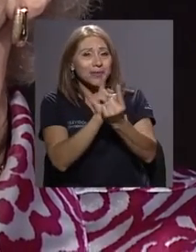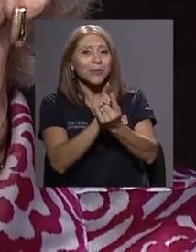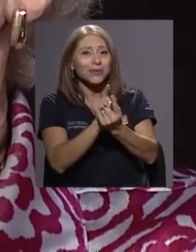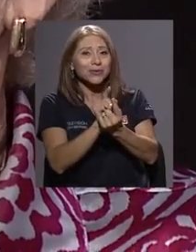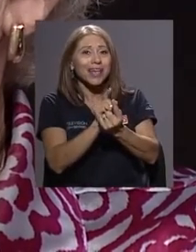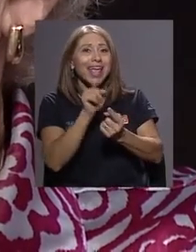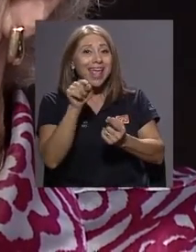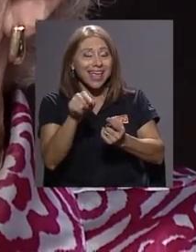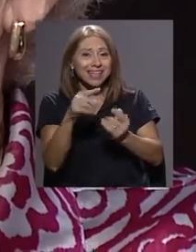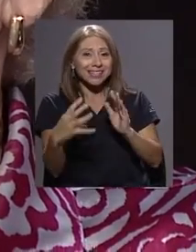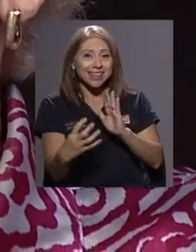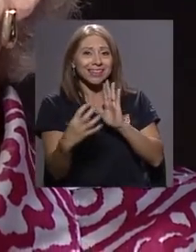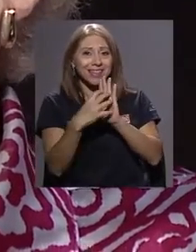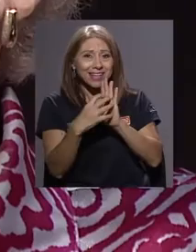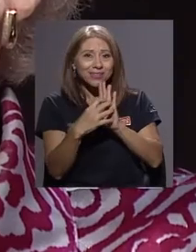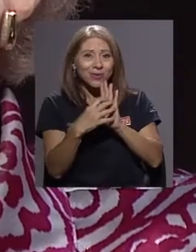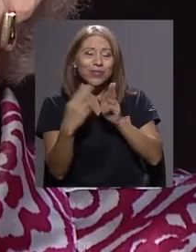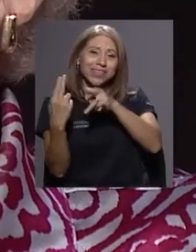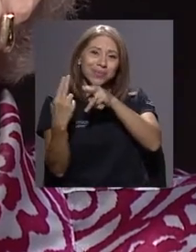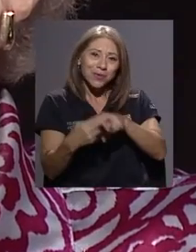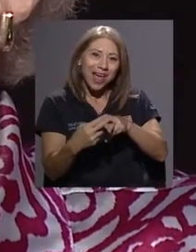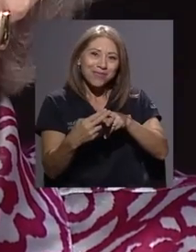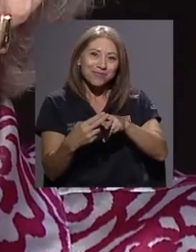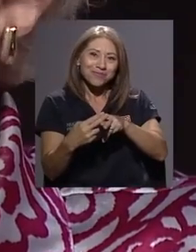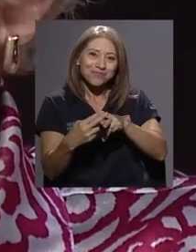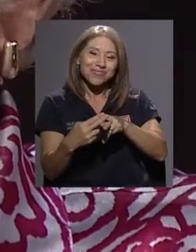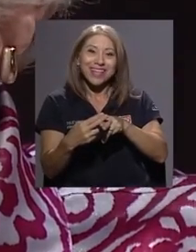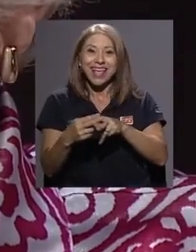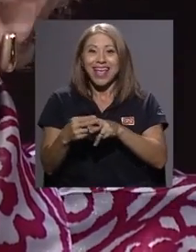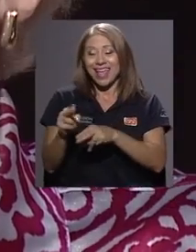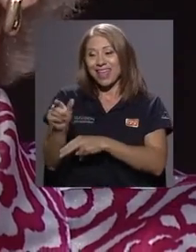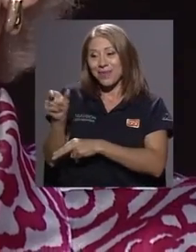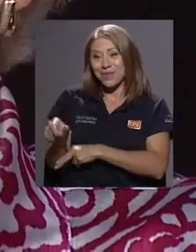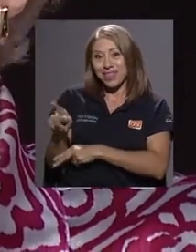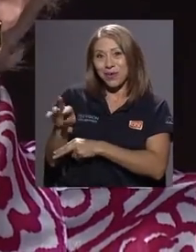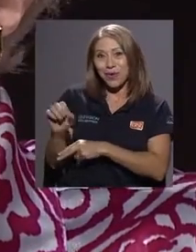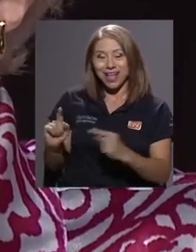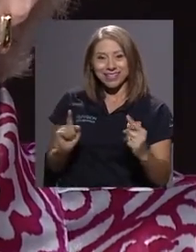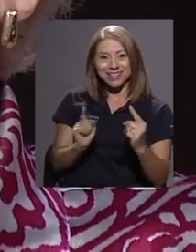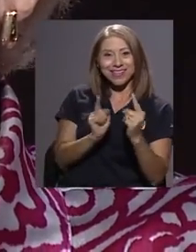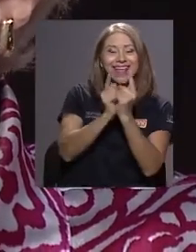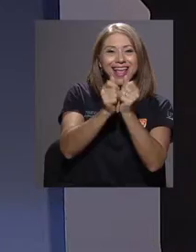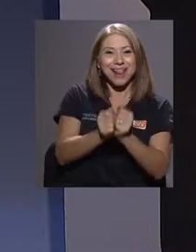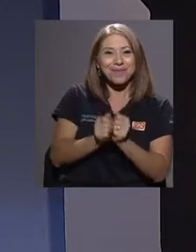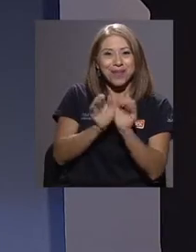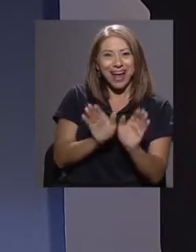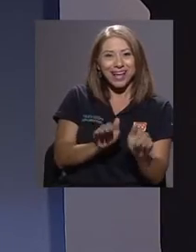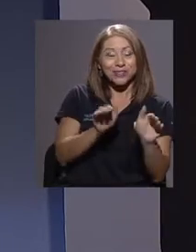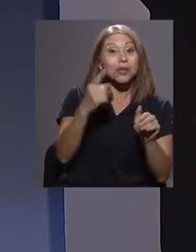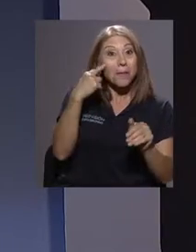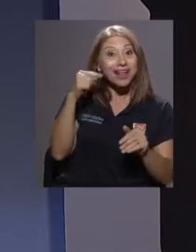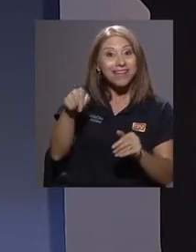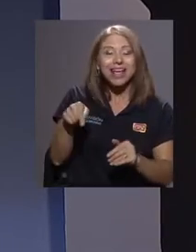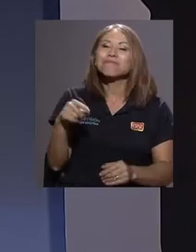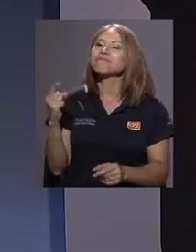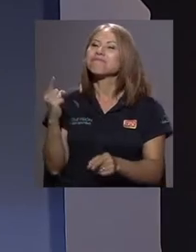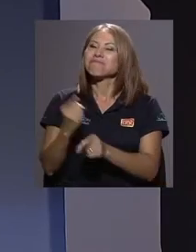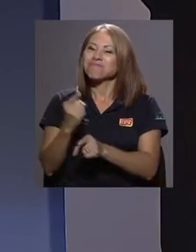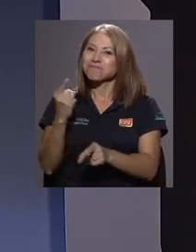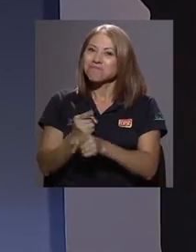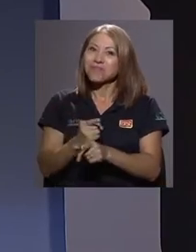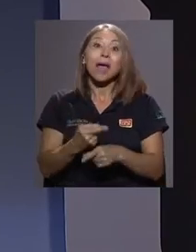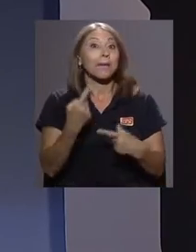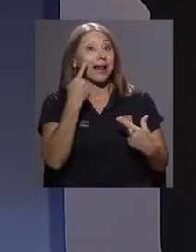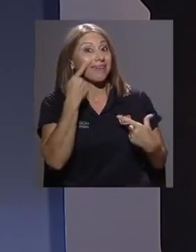en ese texto titulado el encuentro de nicolás y el pegaso como hacen cualquiera le